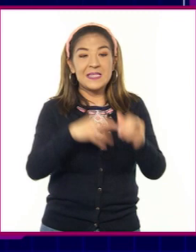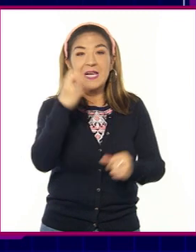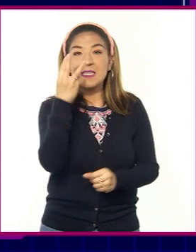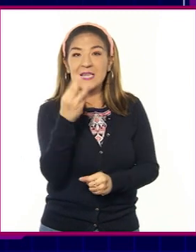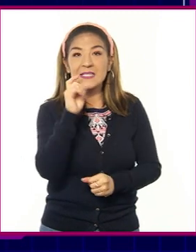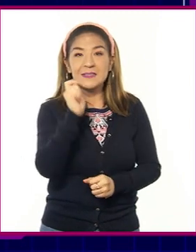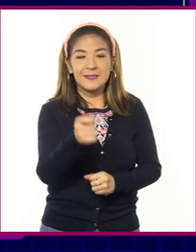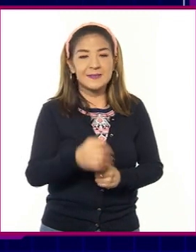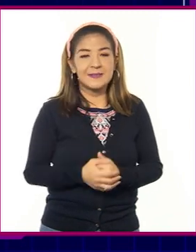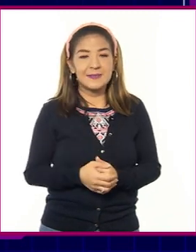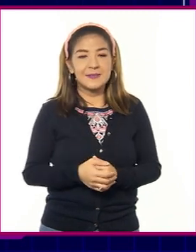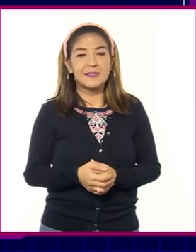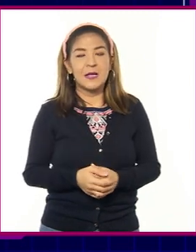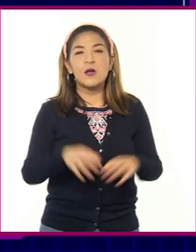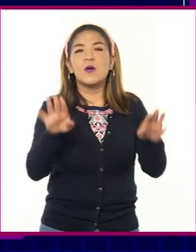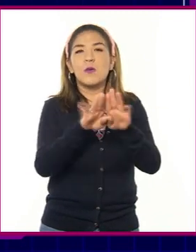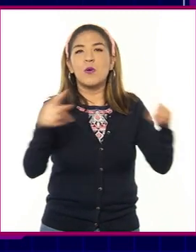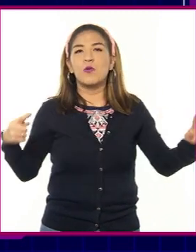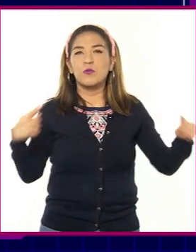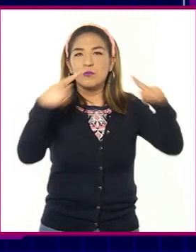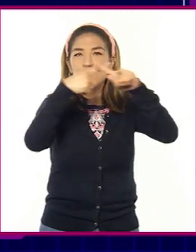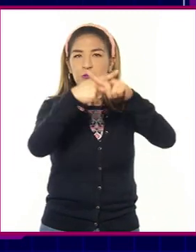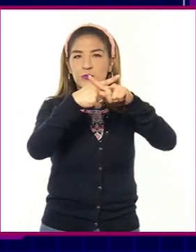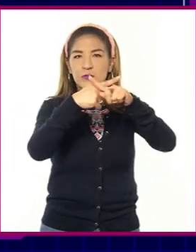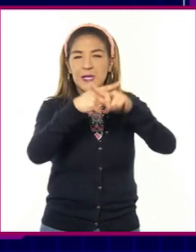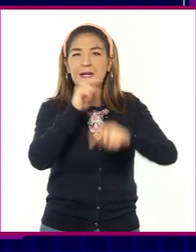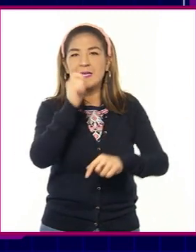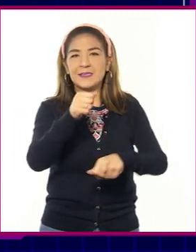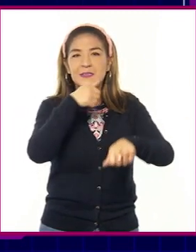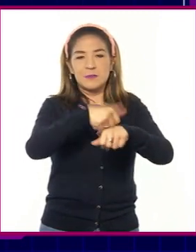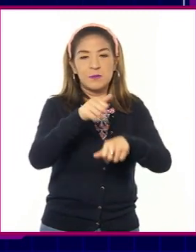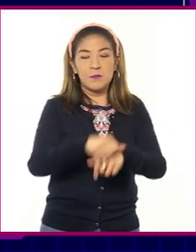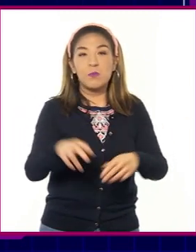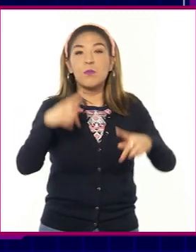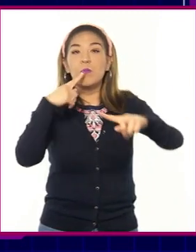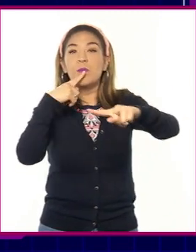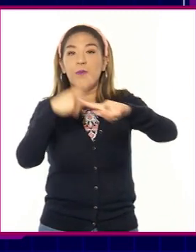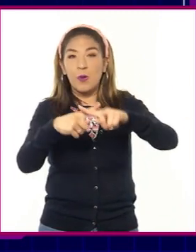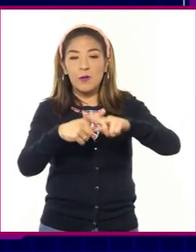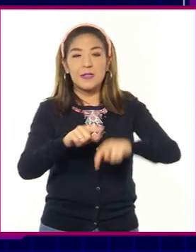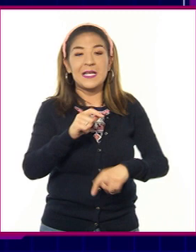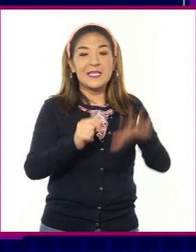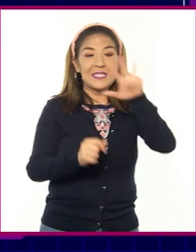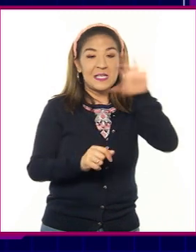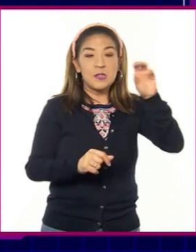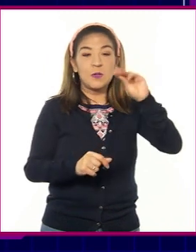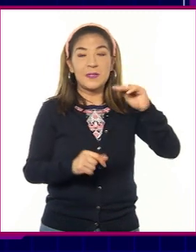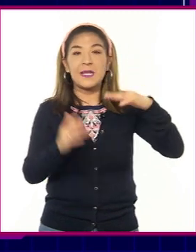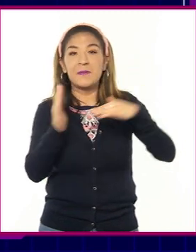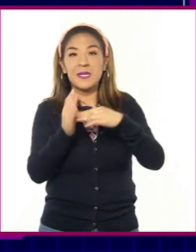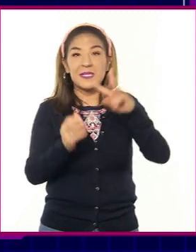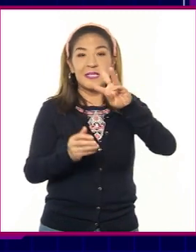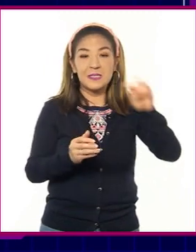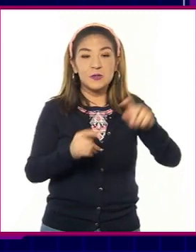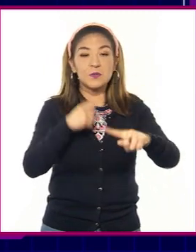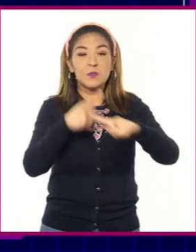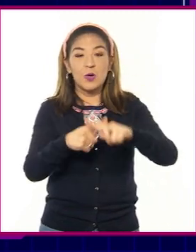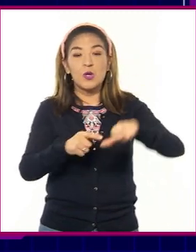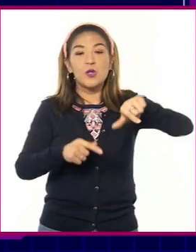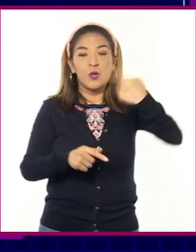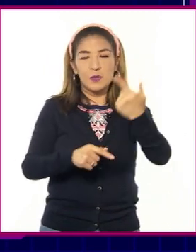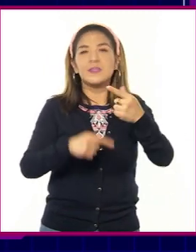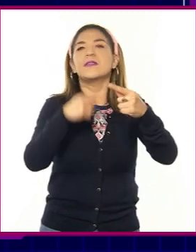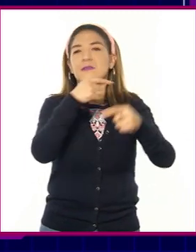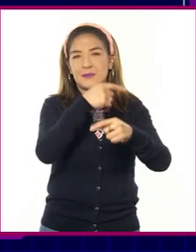se basa en los productos cruzados, es decir, multiplicar 590.300 por